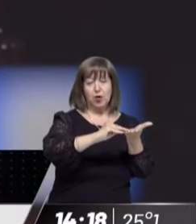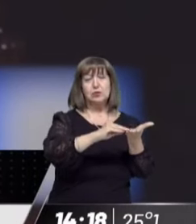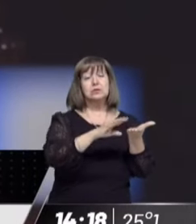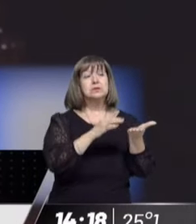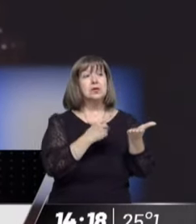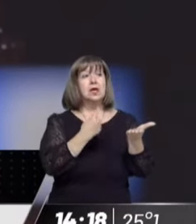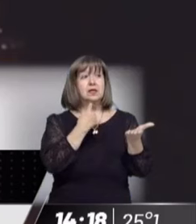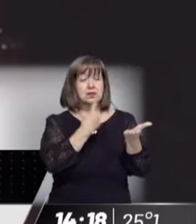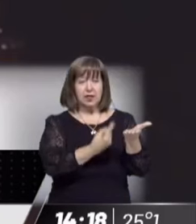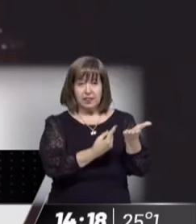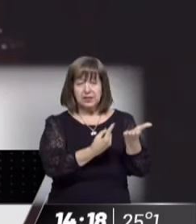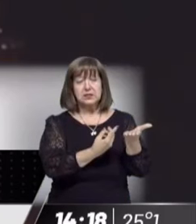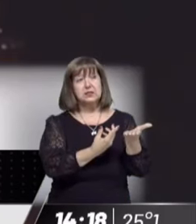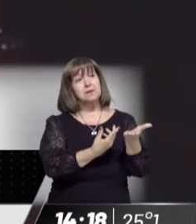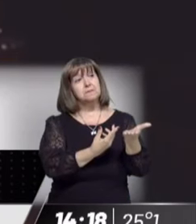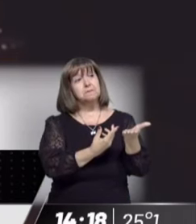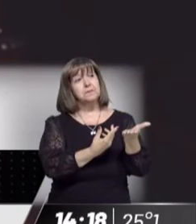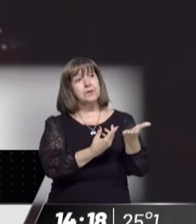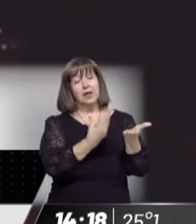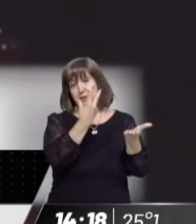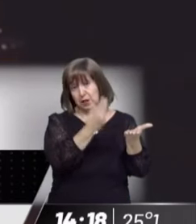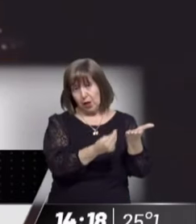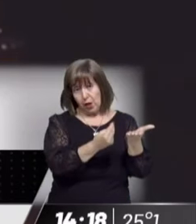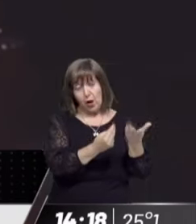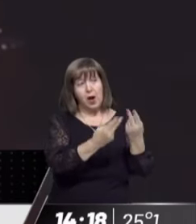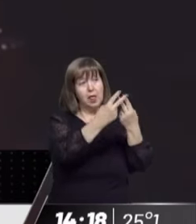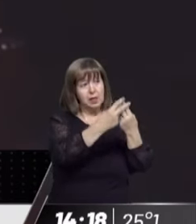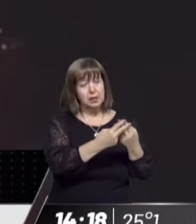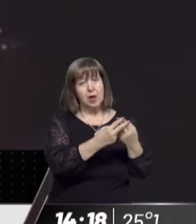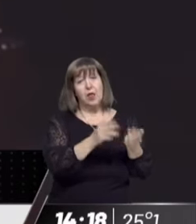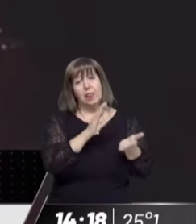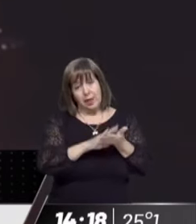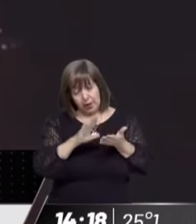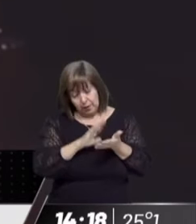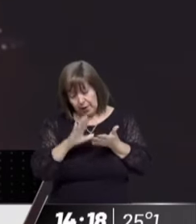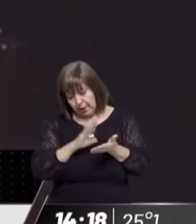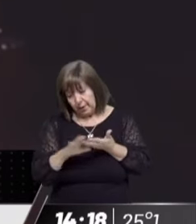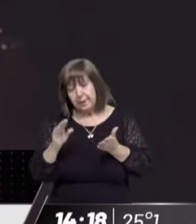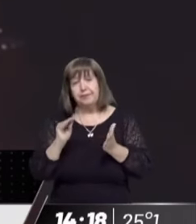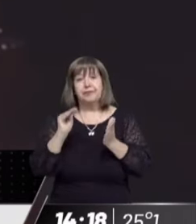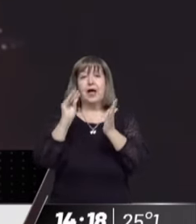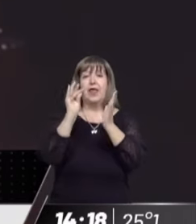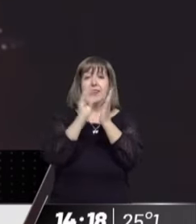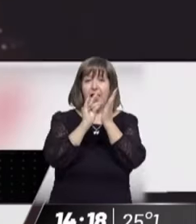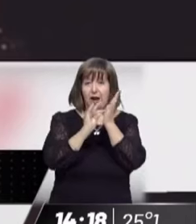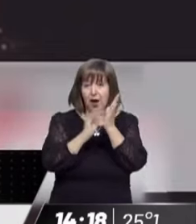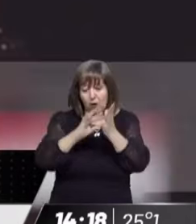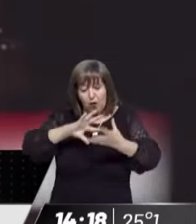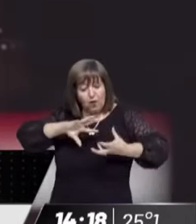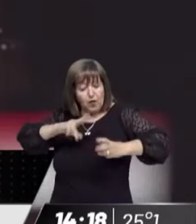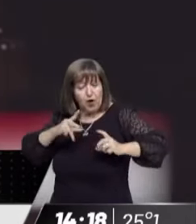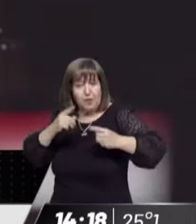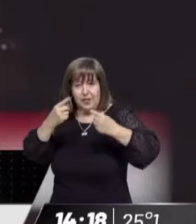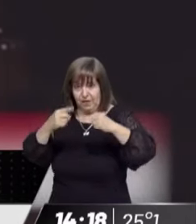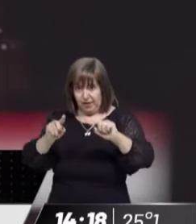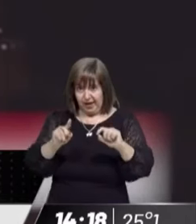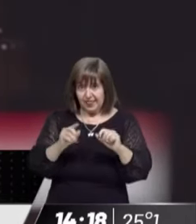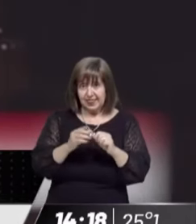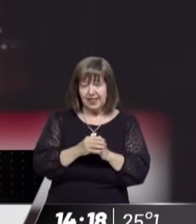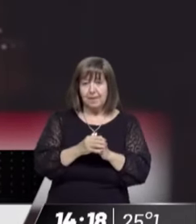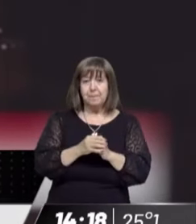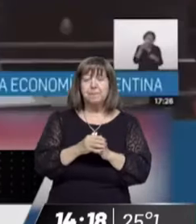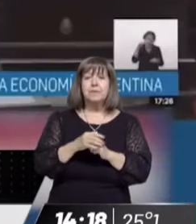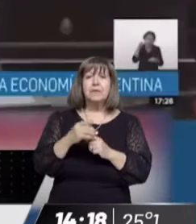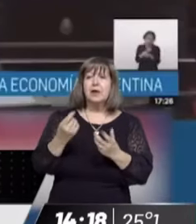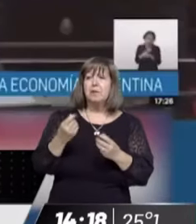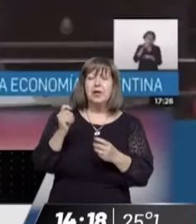así se cae, bueno, volveremos a la carga con otros DNU, con otro formato. La novedad sería Lustó, ¿no?